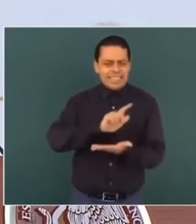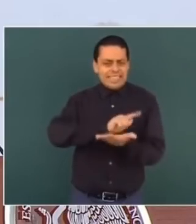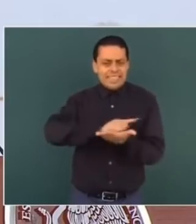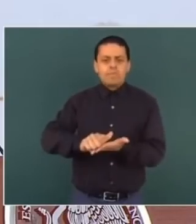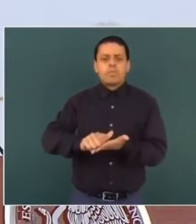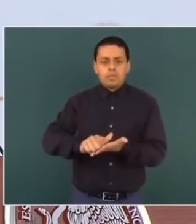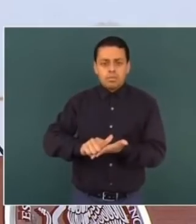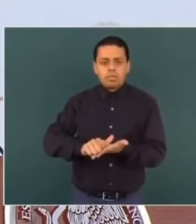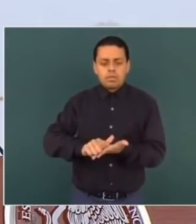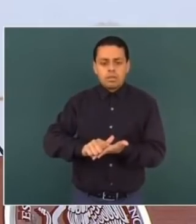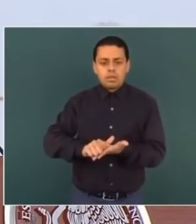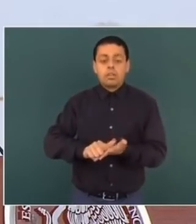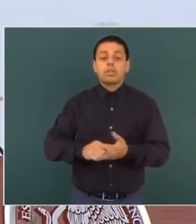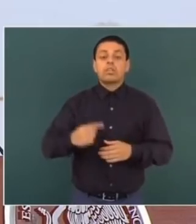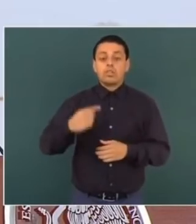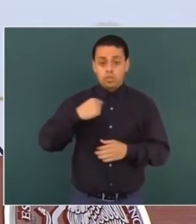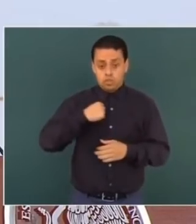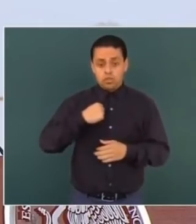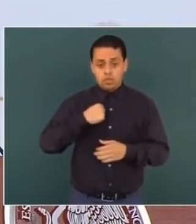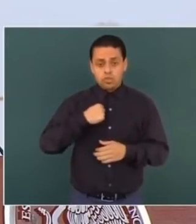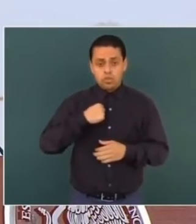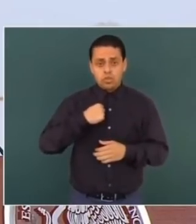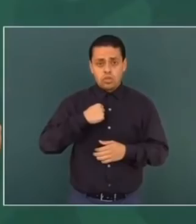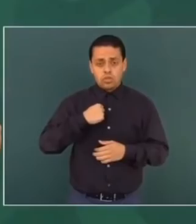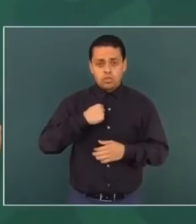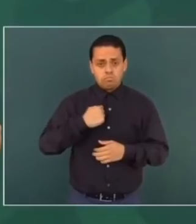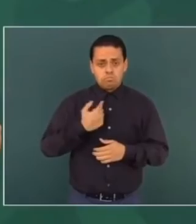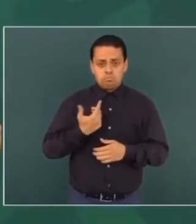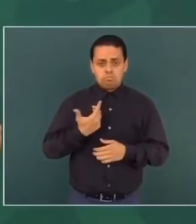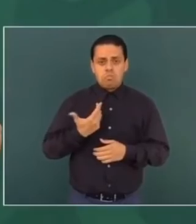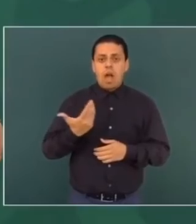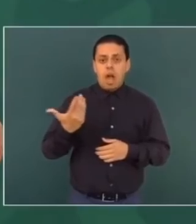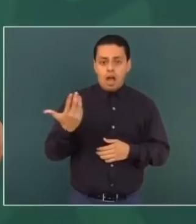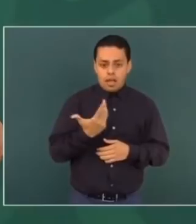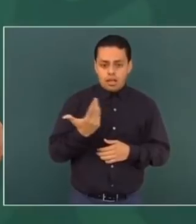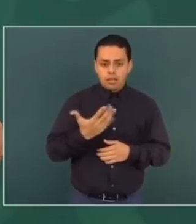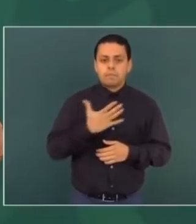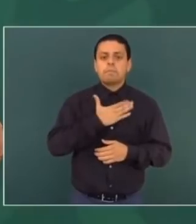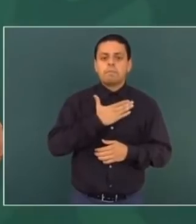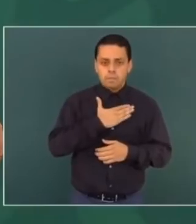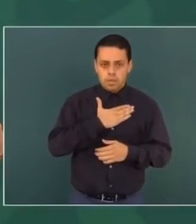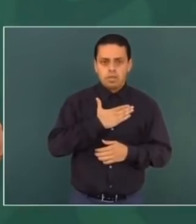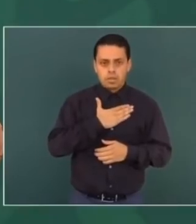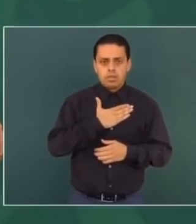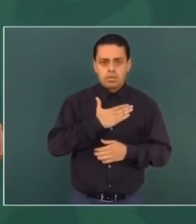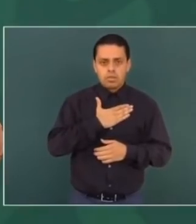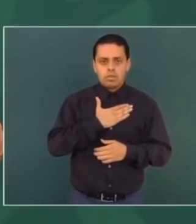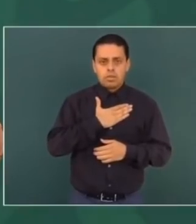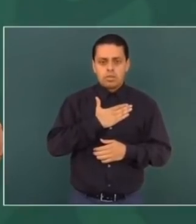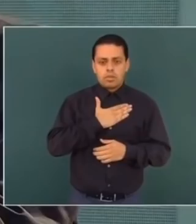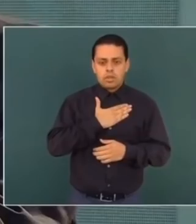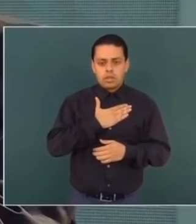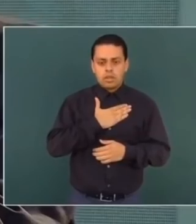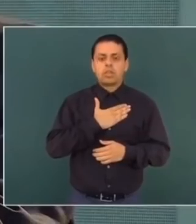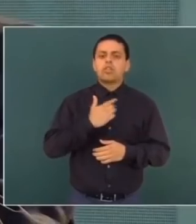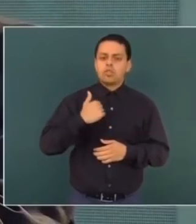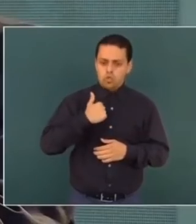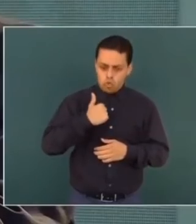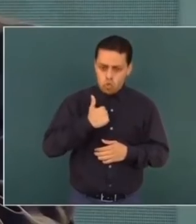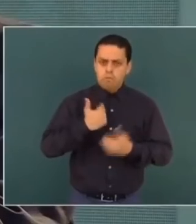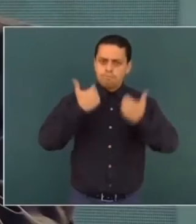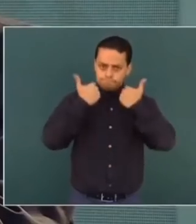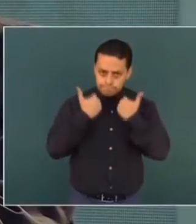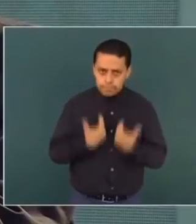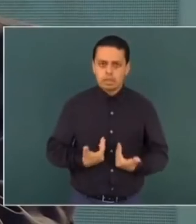Y si actúo como lo tengo que hacer, con integridad,